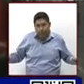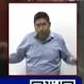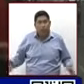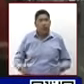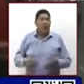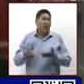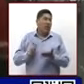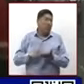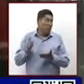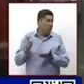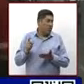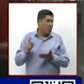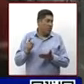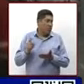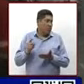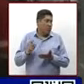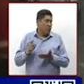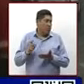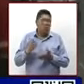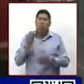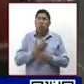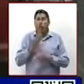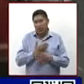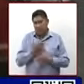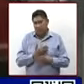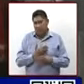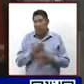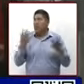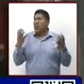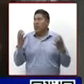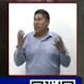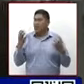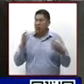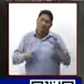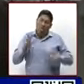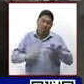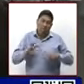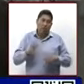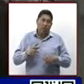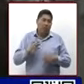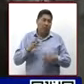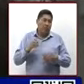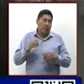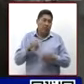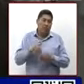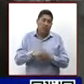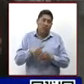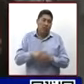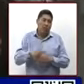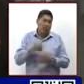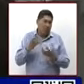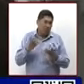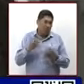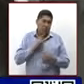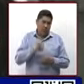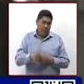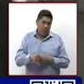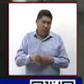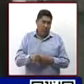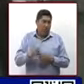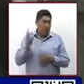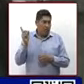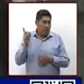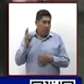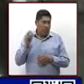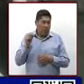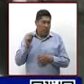es una cortina de humo. Están buscando deslegitimar la selección y elecciones judiciales. Yo no creo que haya pasado